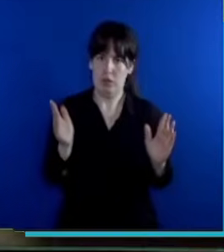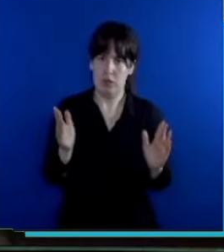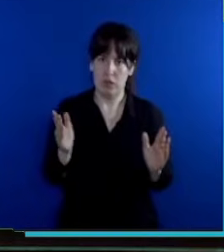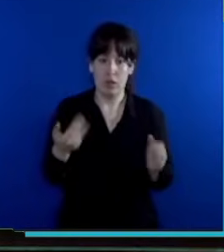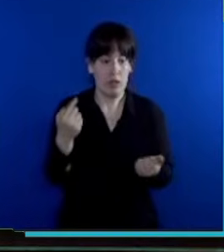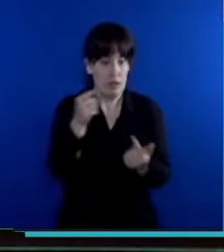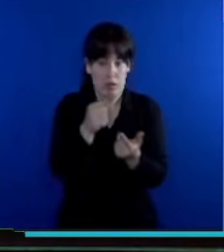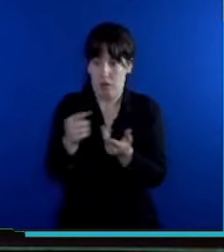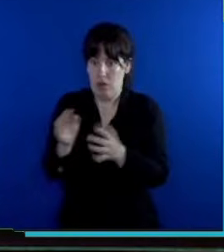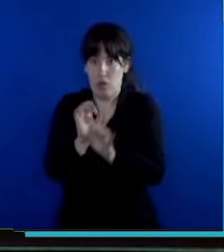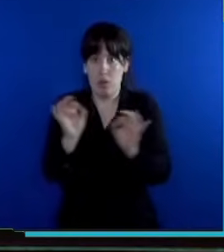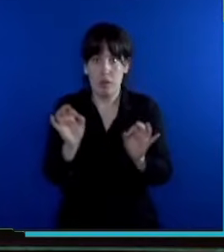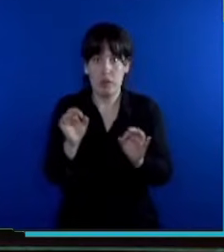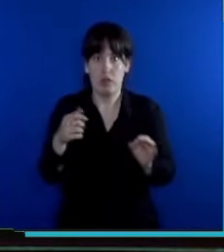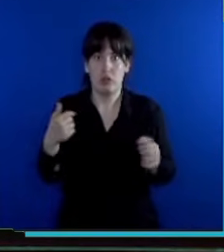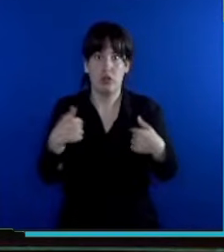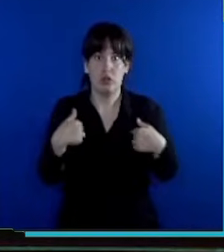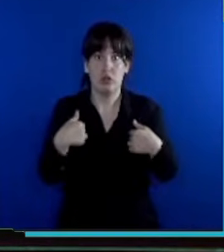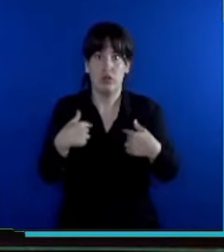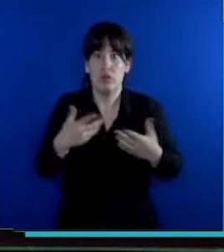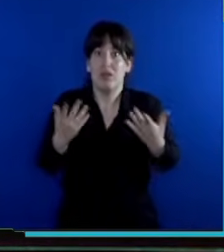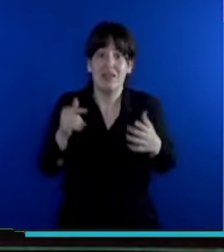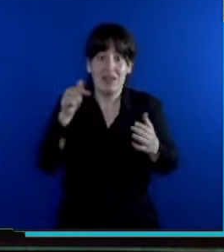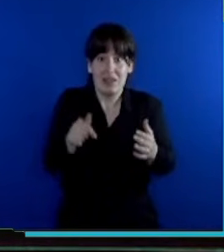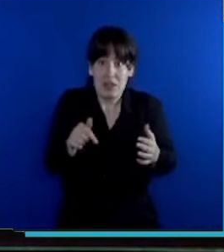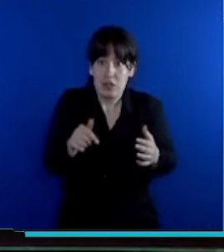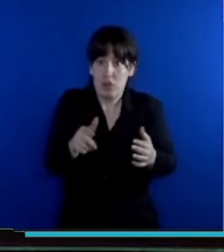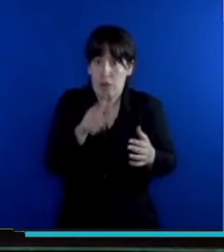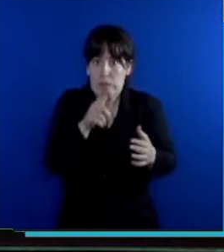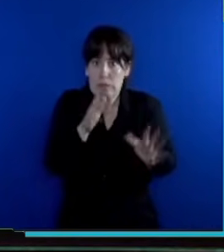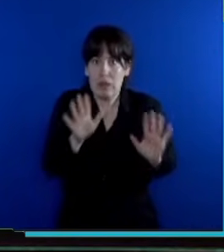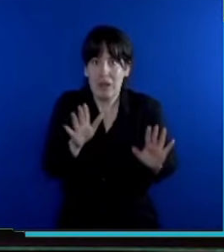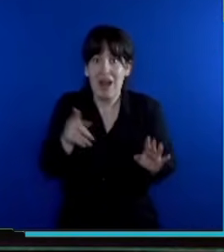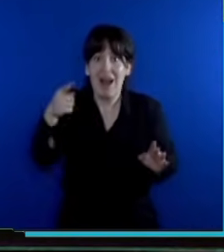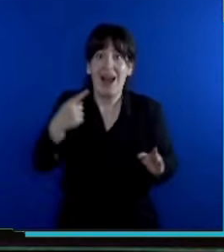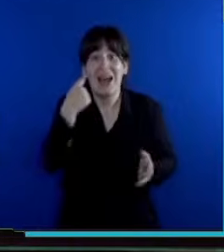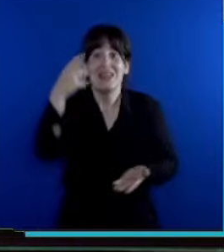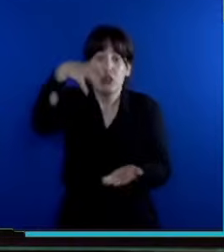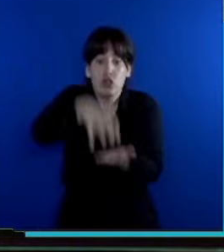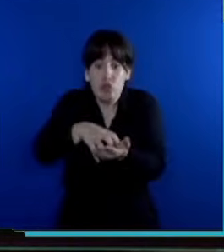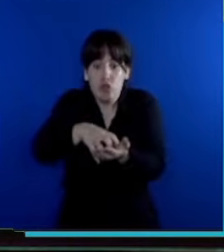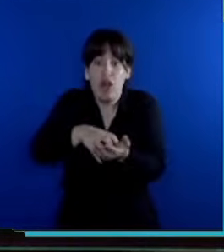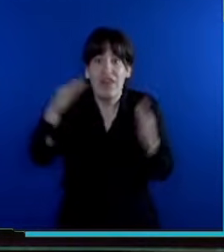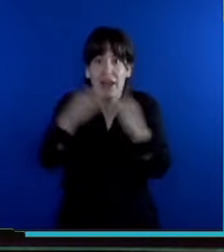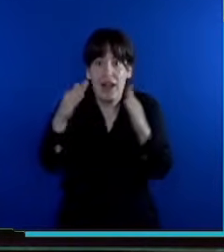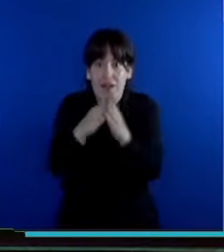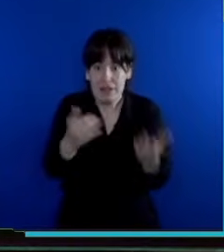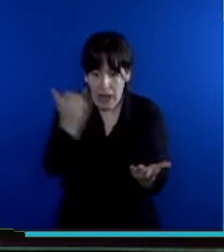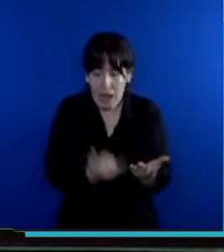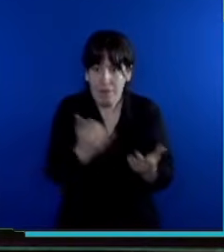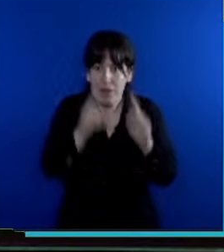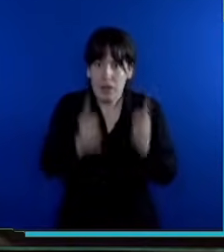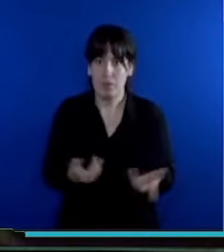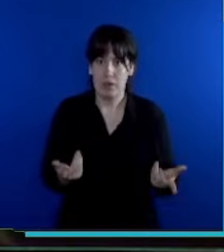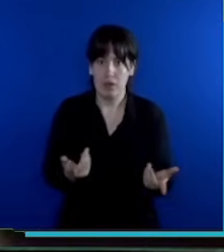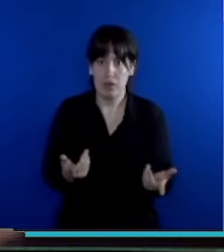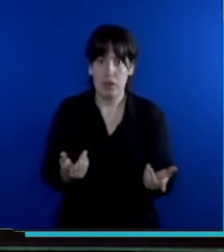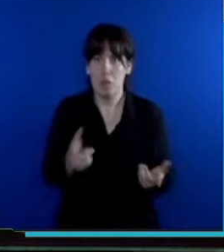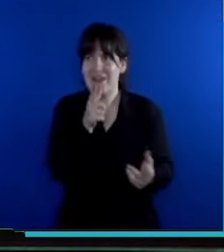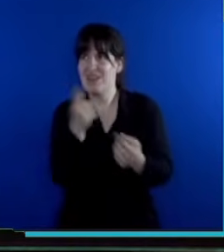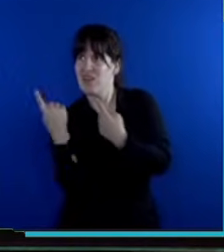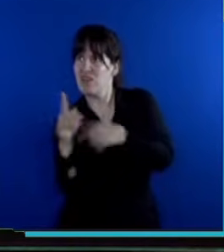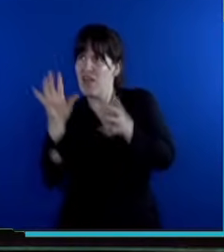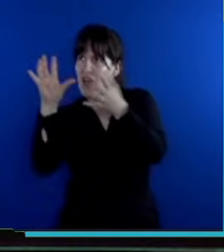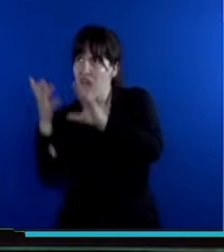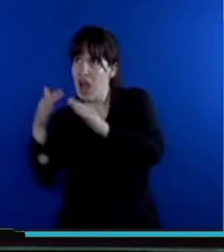todo esto fuera poco, ya parezco un vendedor de colectivo, como si todo esto fuera poco, hay un Instituto de la Vivienda, señor presidente, que parece que no es lo mismo que el hábitat.